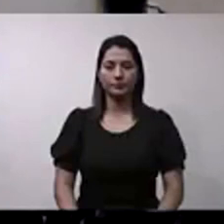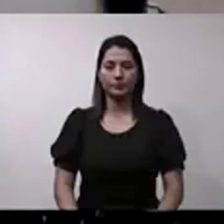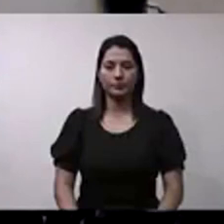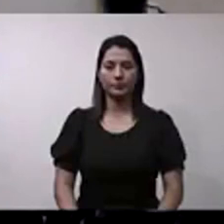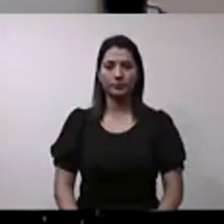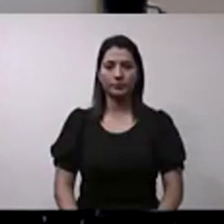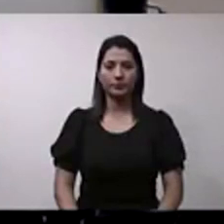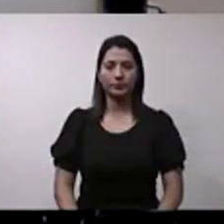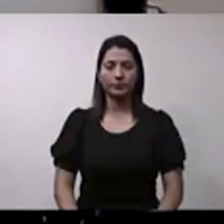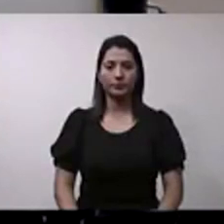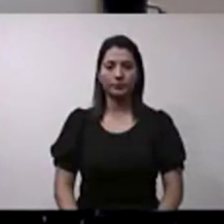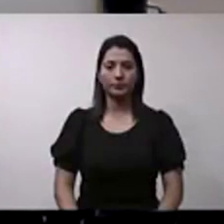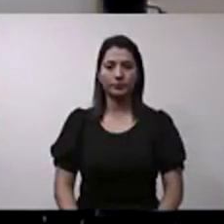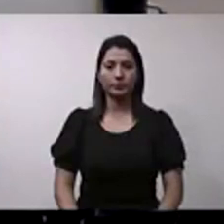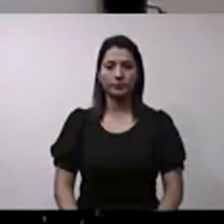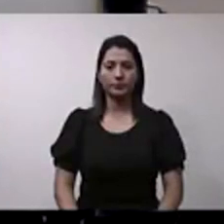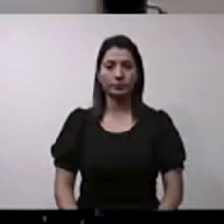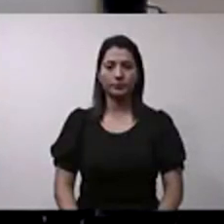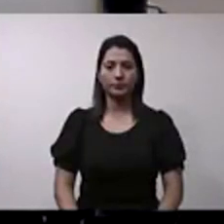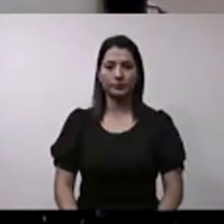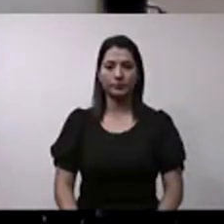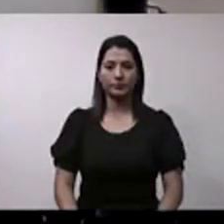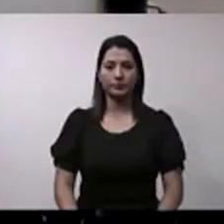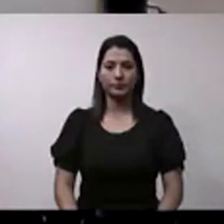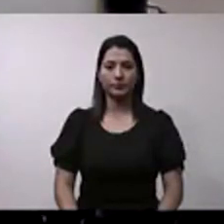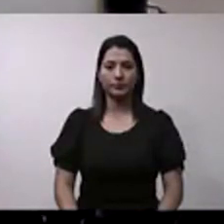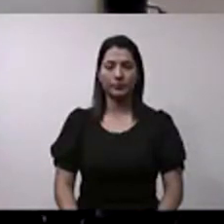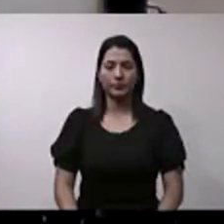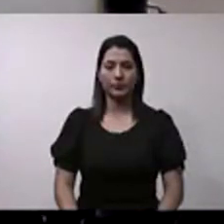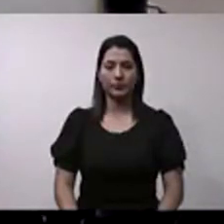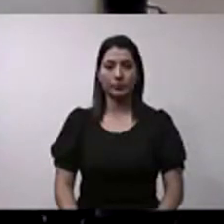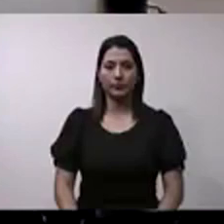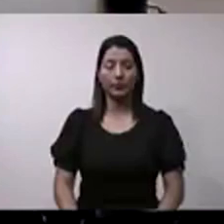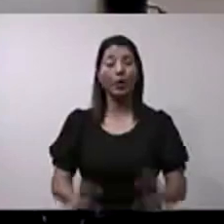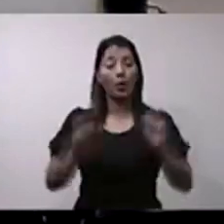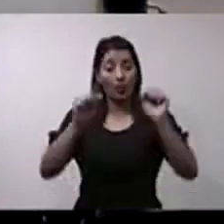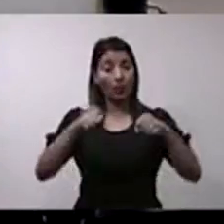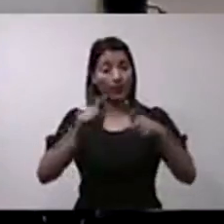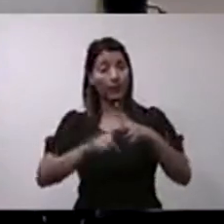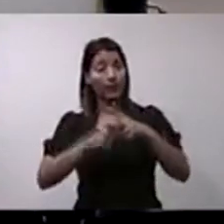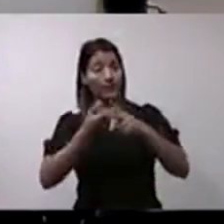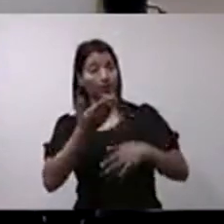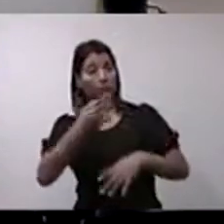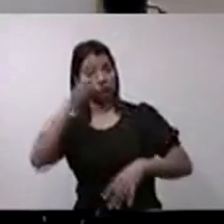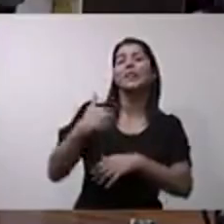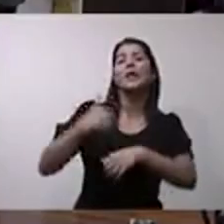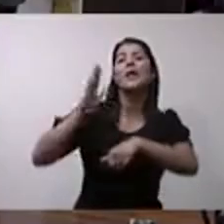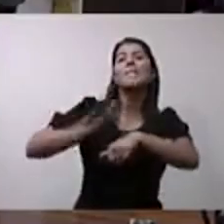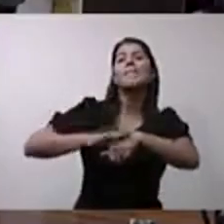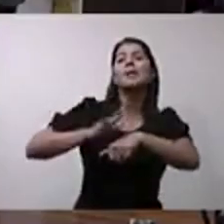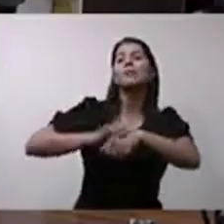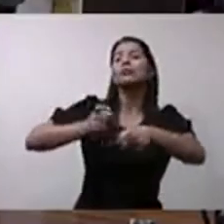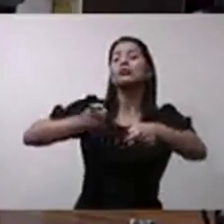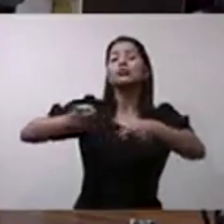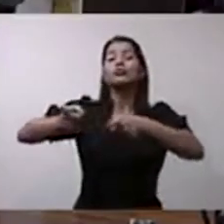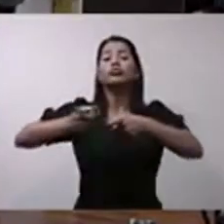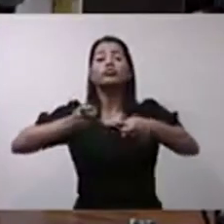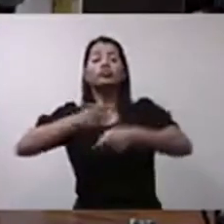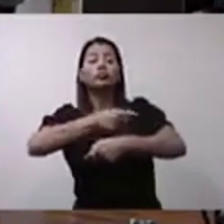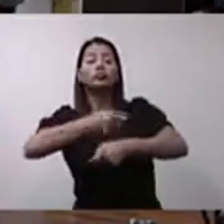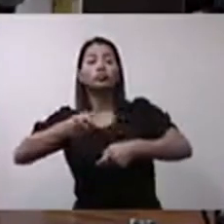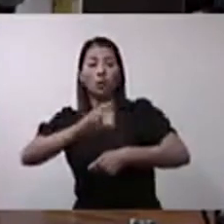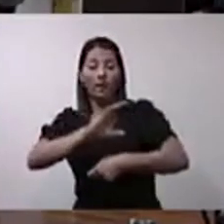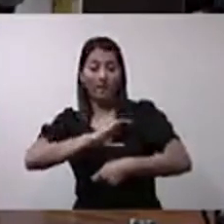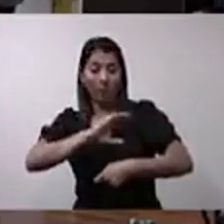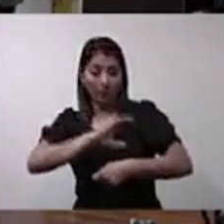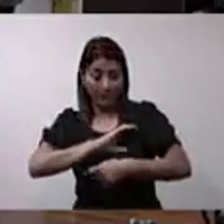potestad de ejercer el mando de dichas fuerzas policiales y tomar las medidas necesarias para que el proceso electoral